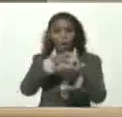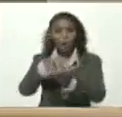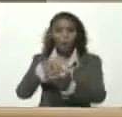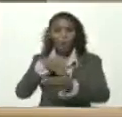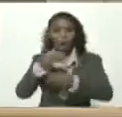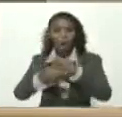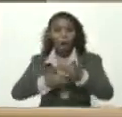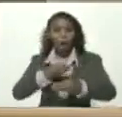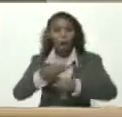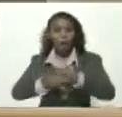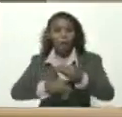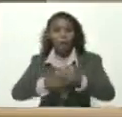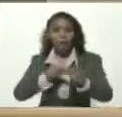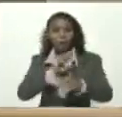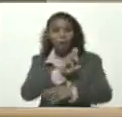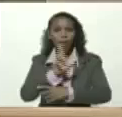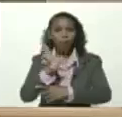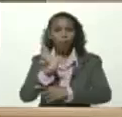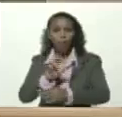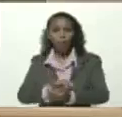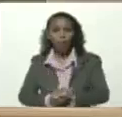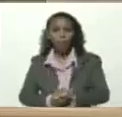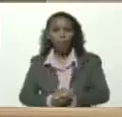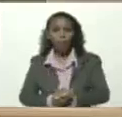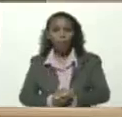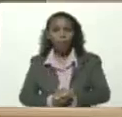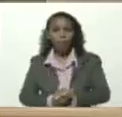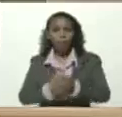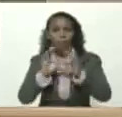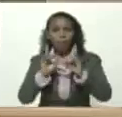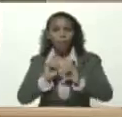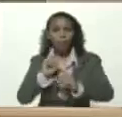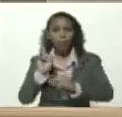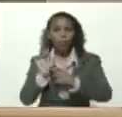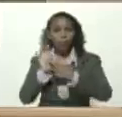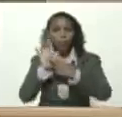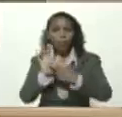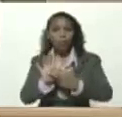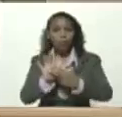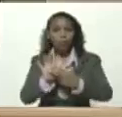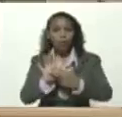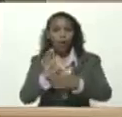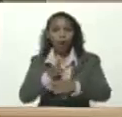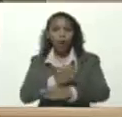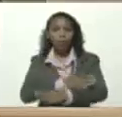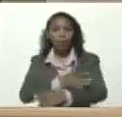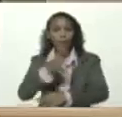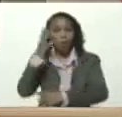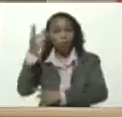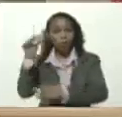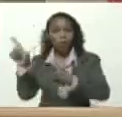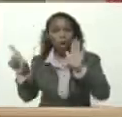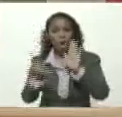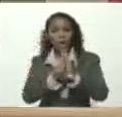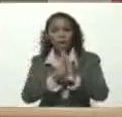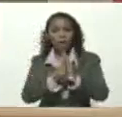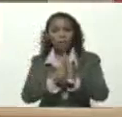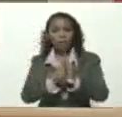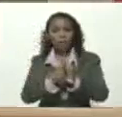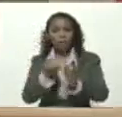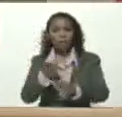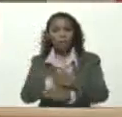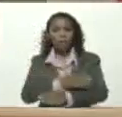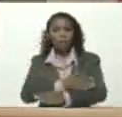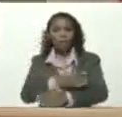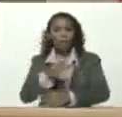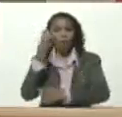En 8 estados de la República, ¿verdad?, van a designar sus representantes ante los consejos legislativos y ante